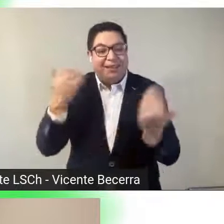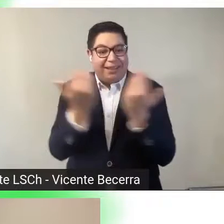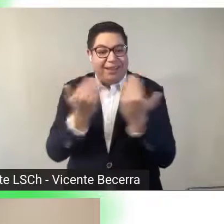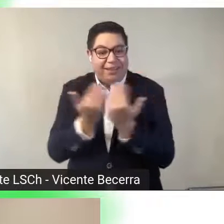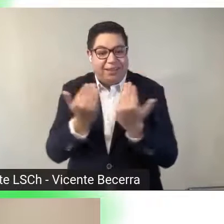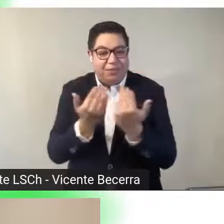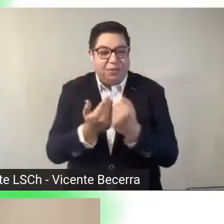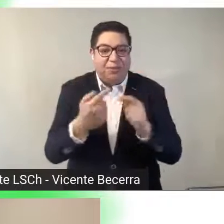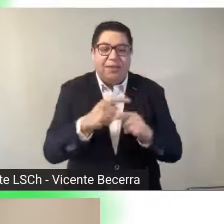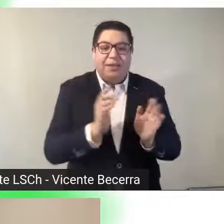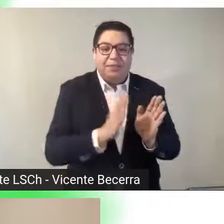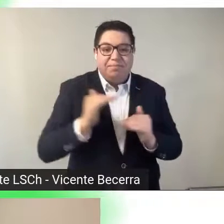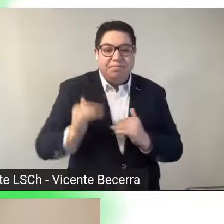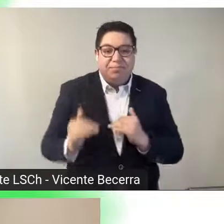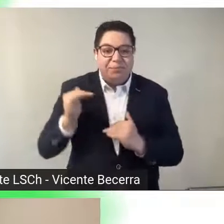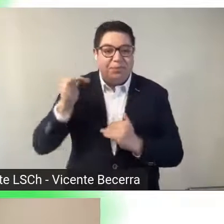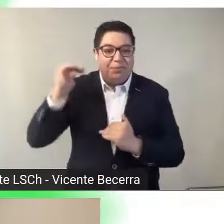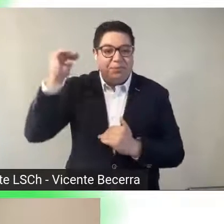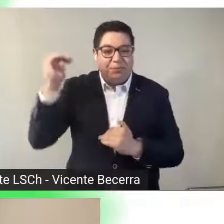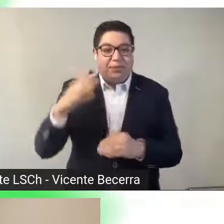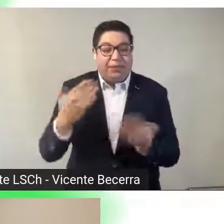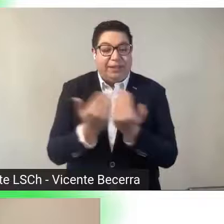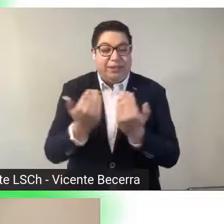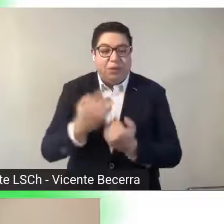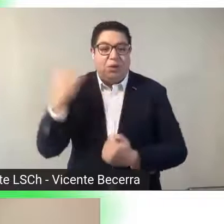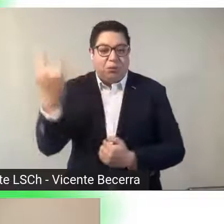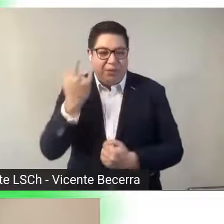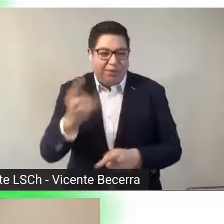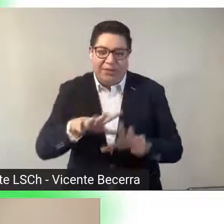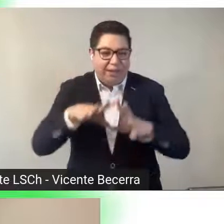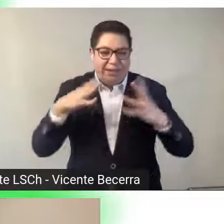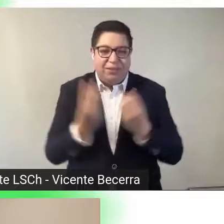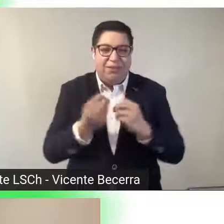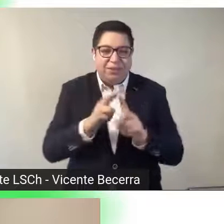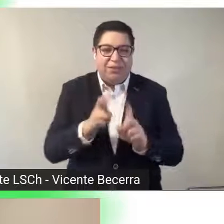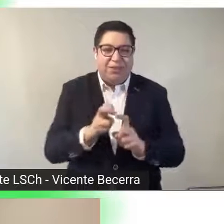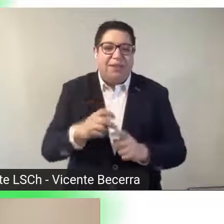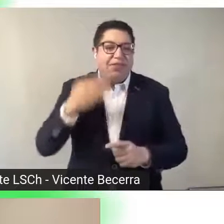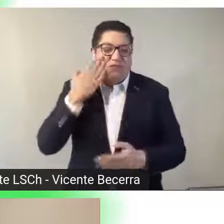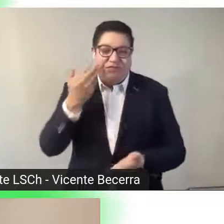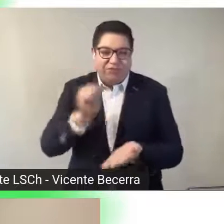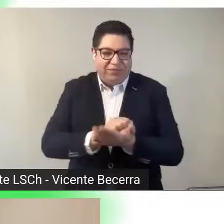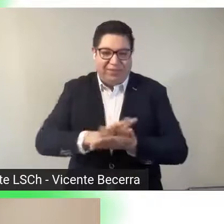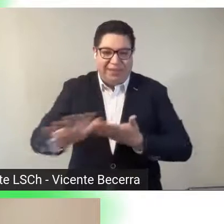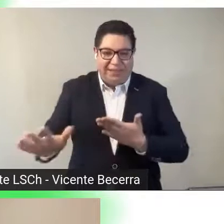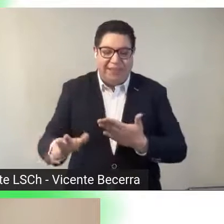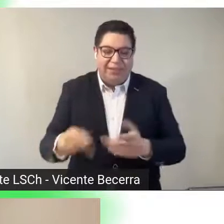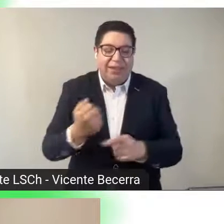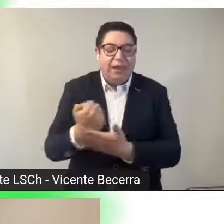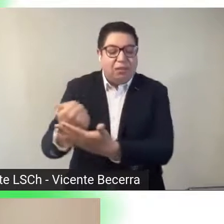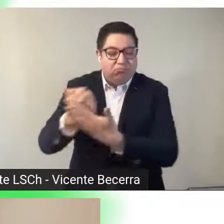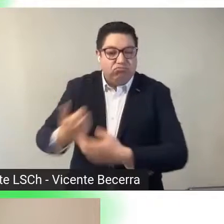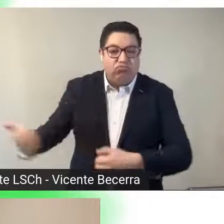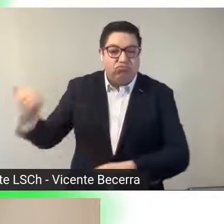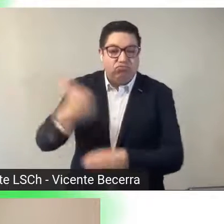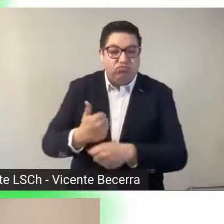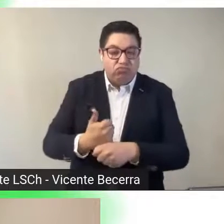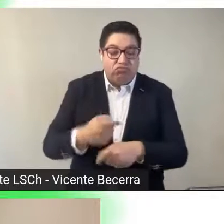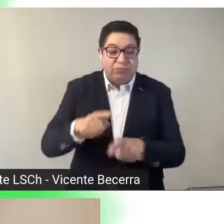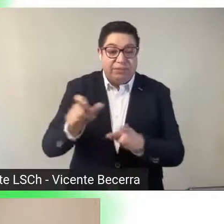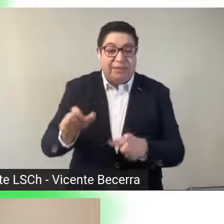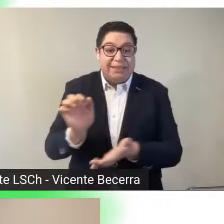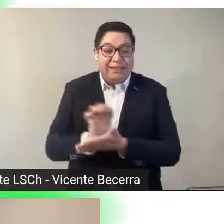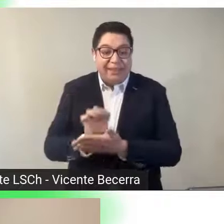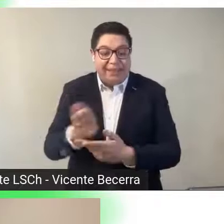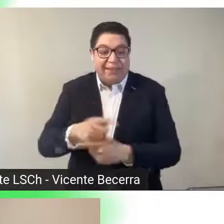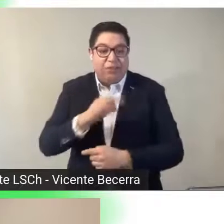mis etapas estudiantiles, universitarias, becada, con la ayuda del Estado, con la ayuda del Estado